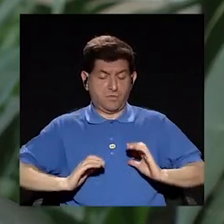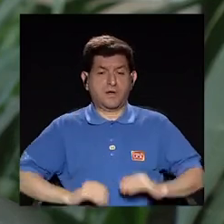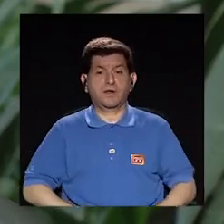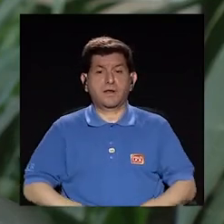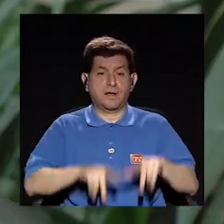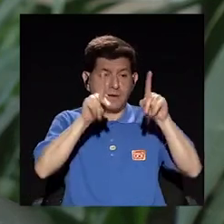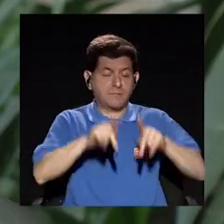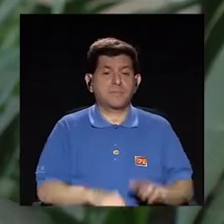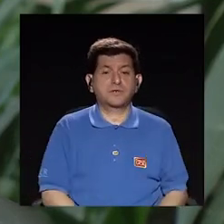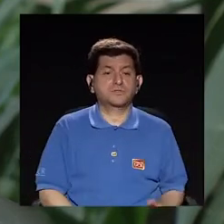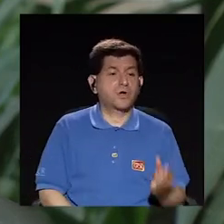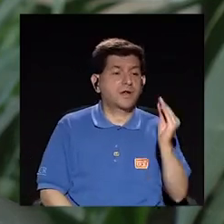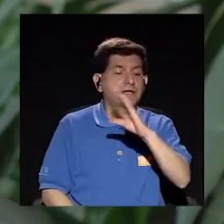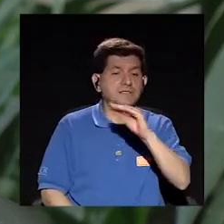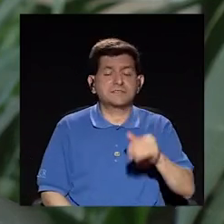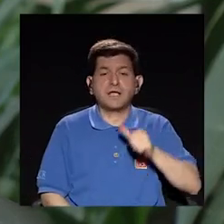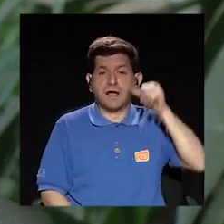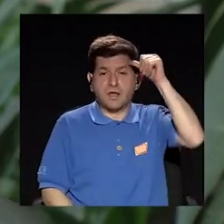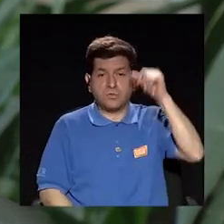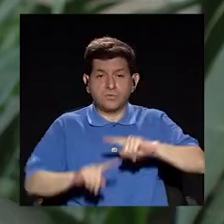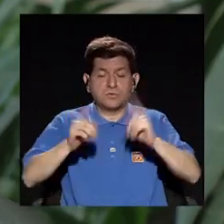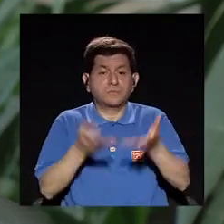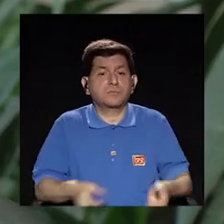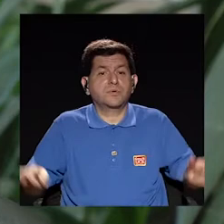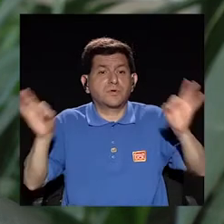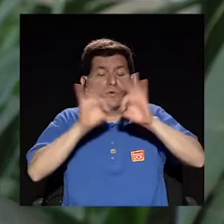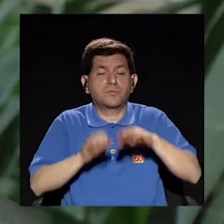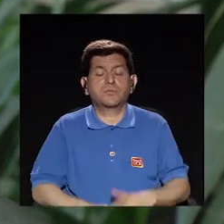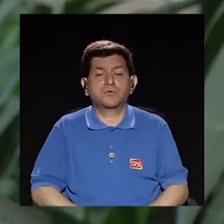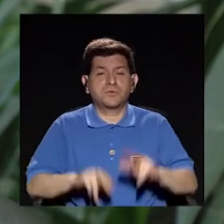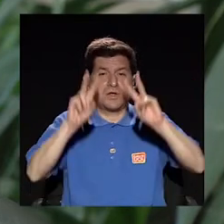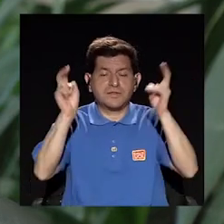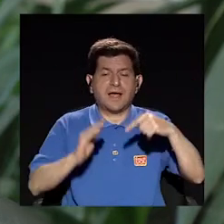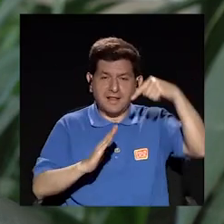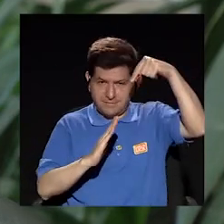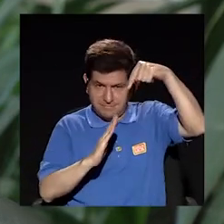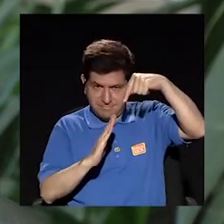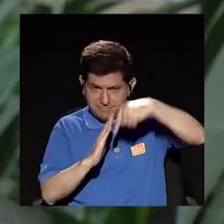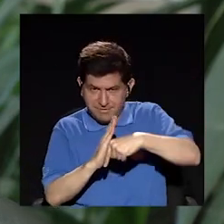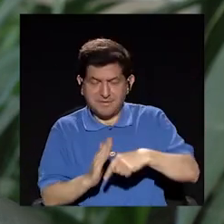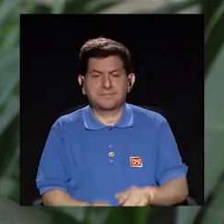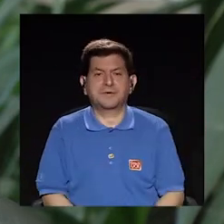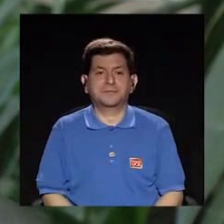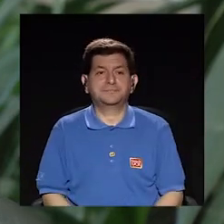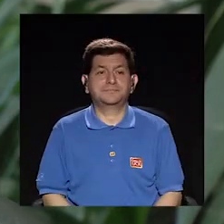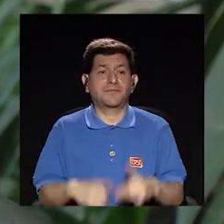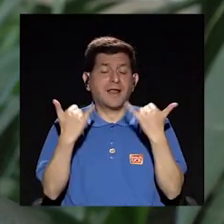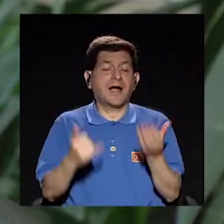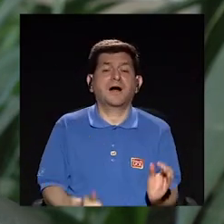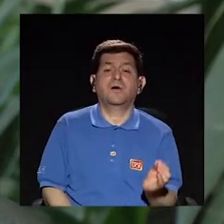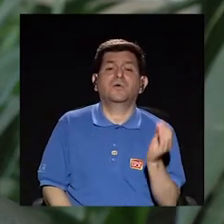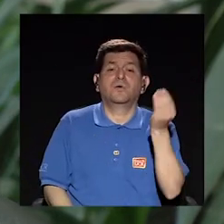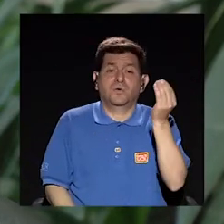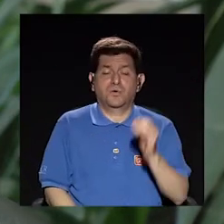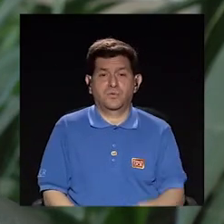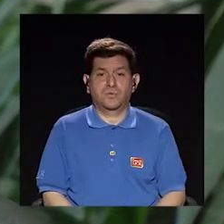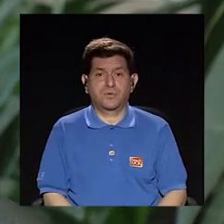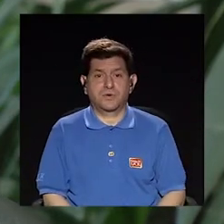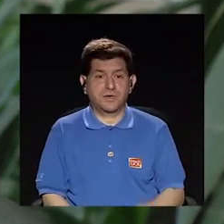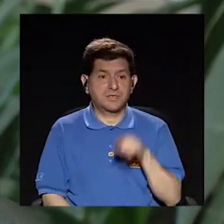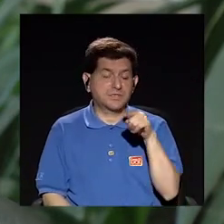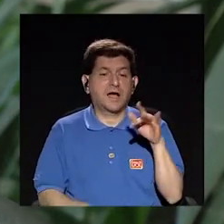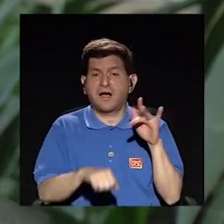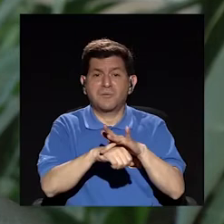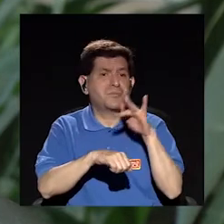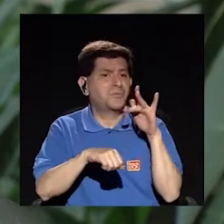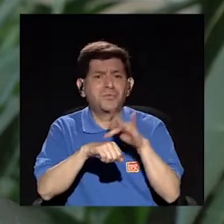entre menores y adultos, uh-huh. Pero sí entonces es importante ahondar en el tema, ¿verdad? Ahora nuestros chicos, cada